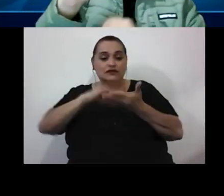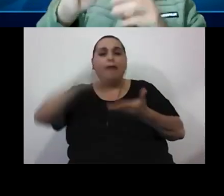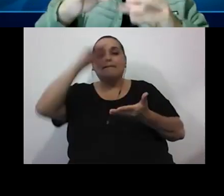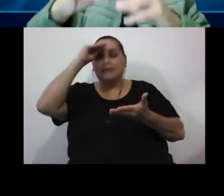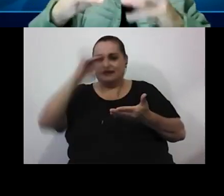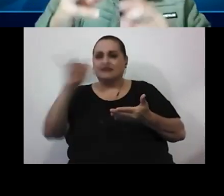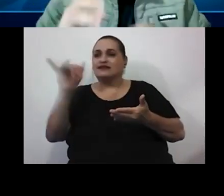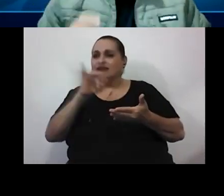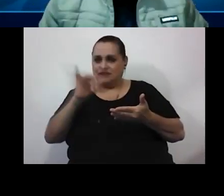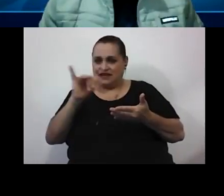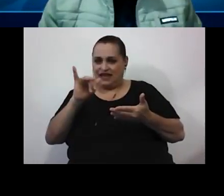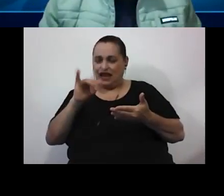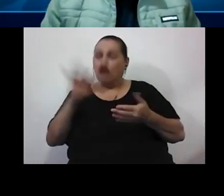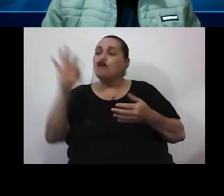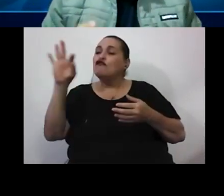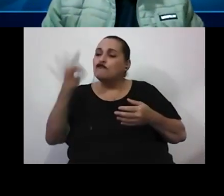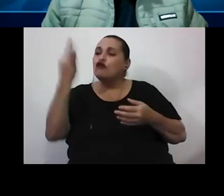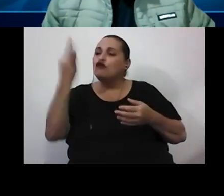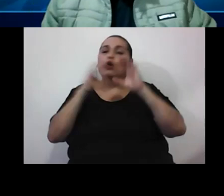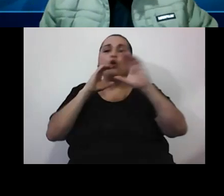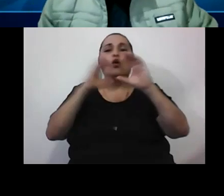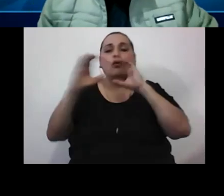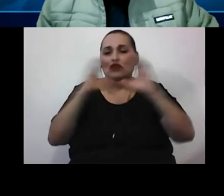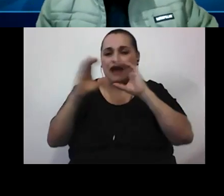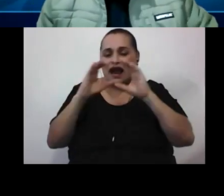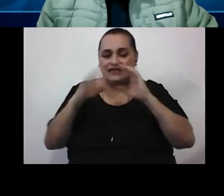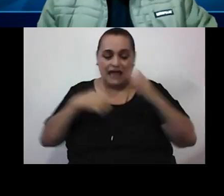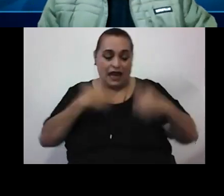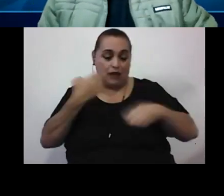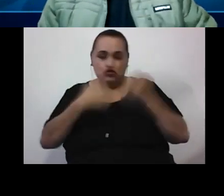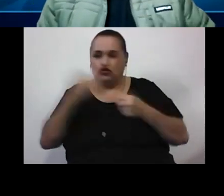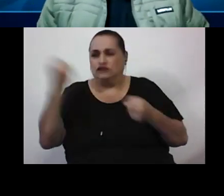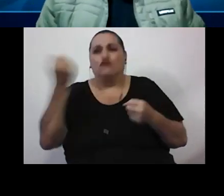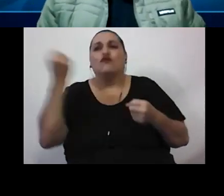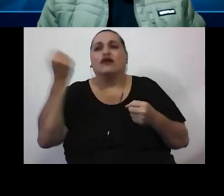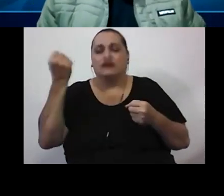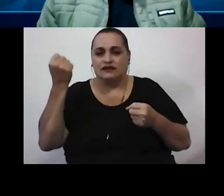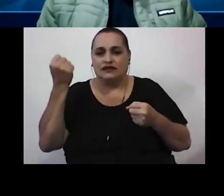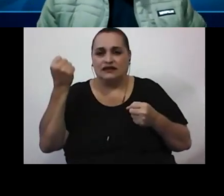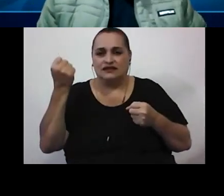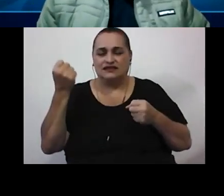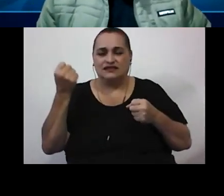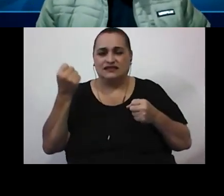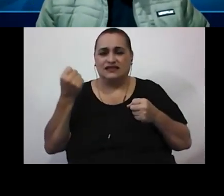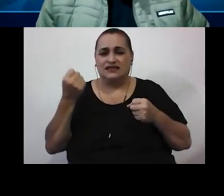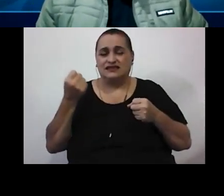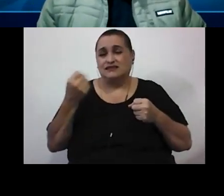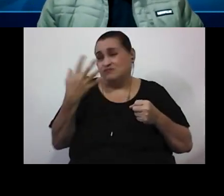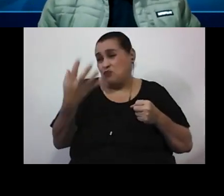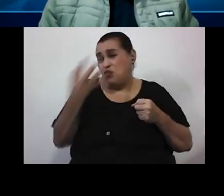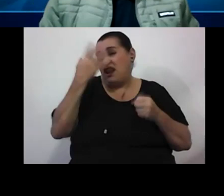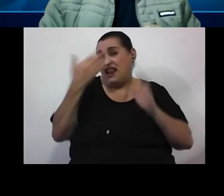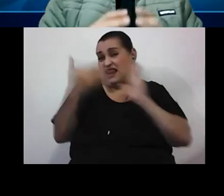aprenden, entonces es una manera de comunicarse cuando hay emociones intensas. Molestias y deseos es una forma de